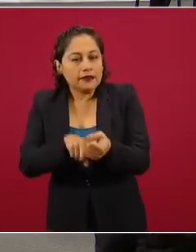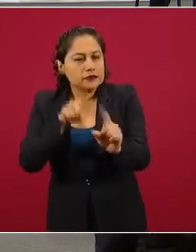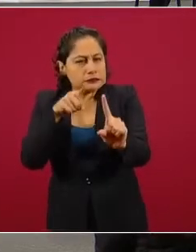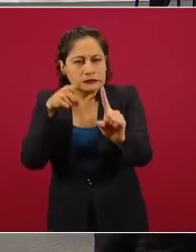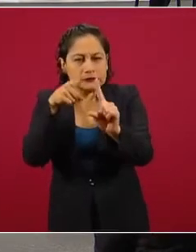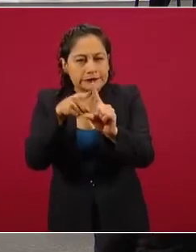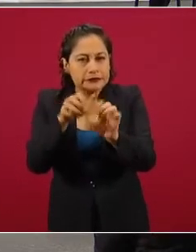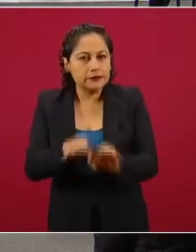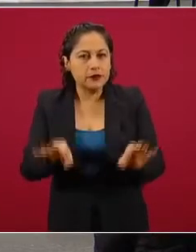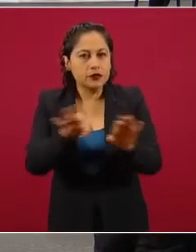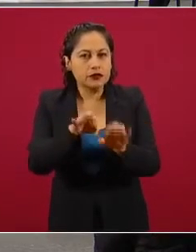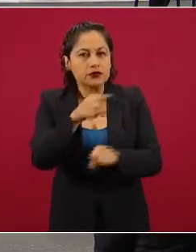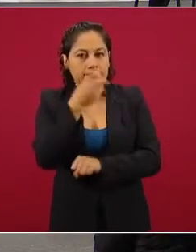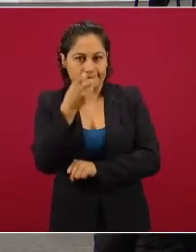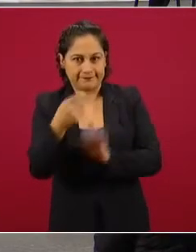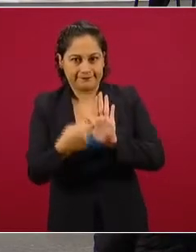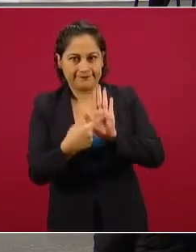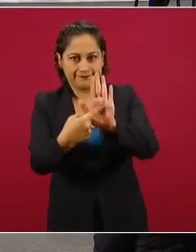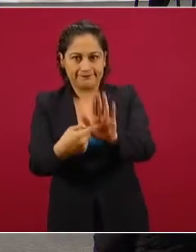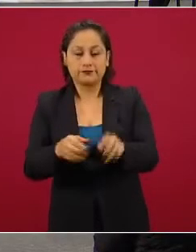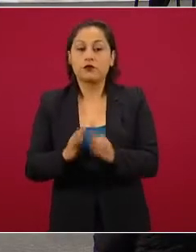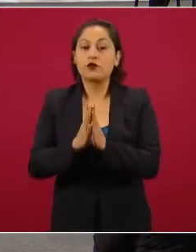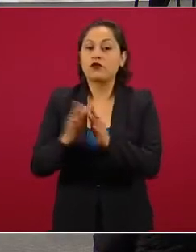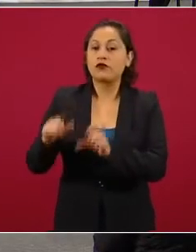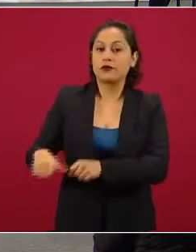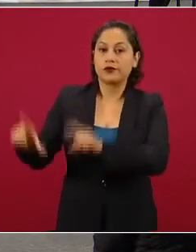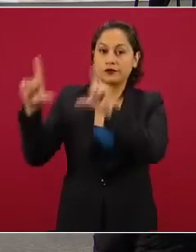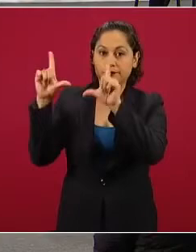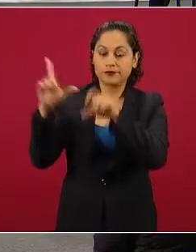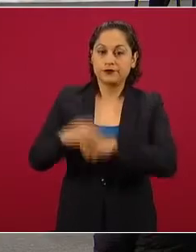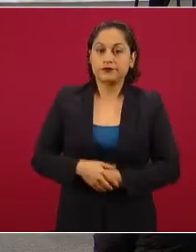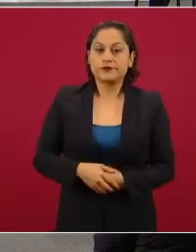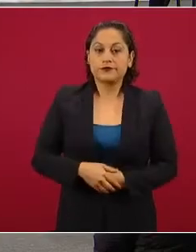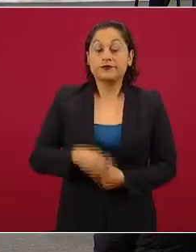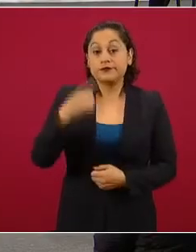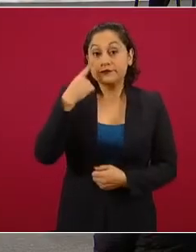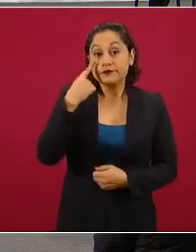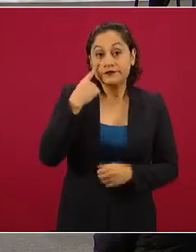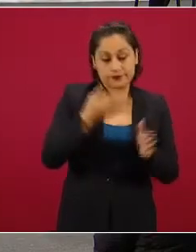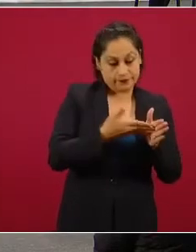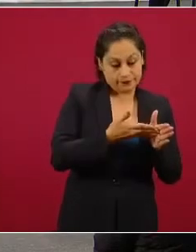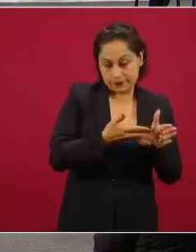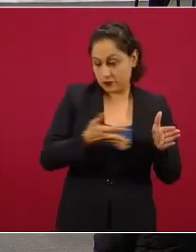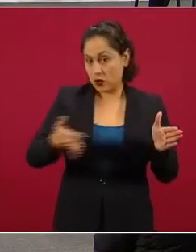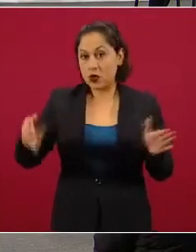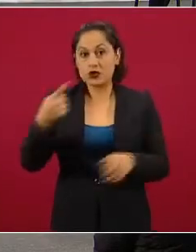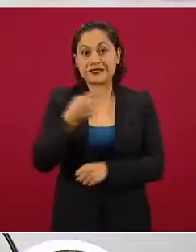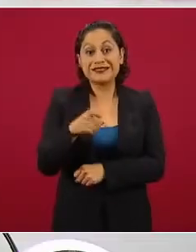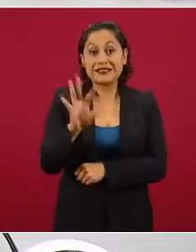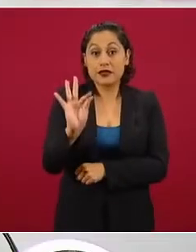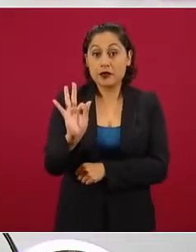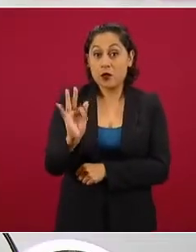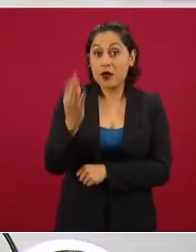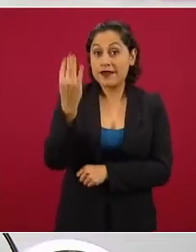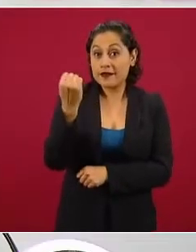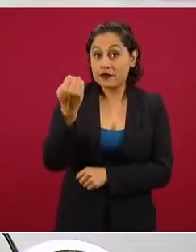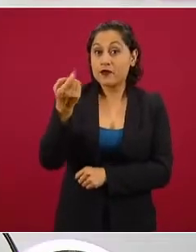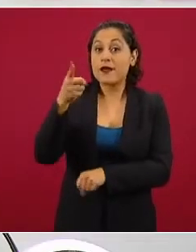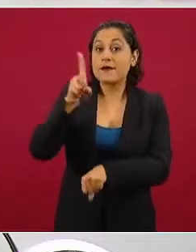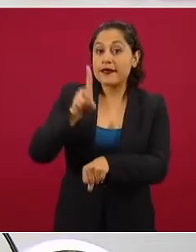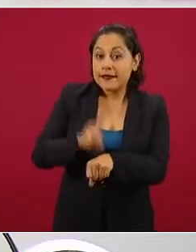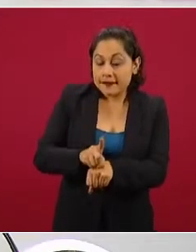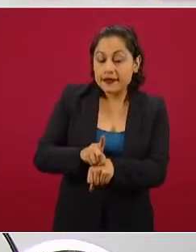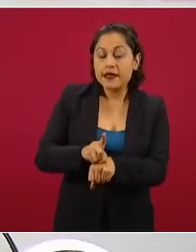primera diapositiva, brevemente recordamos que en estos 149 días transcurridos desde el 1 de junio,